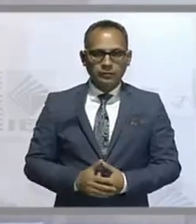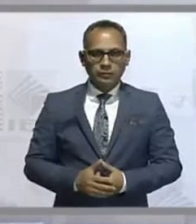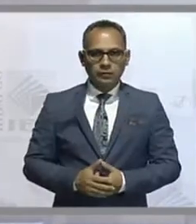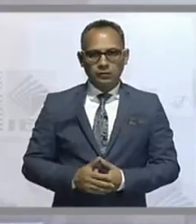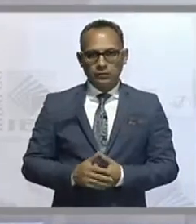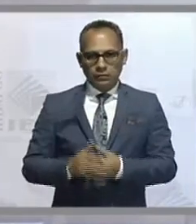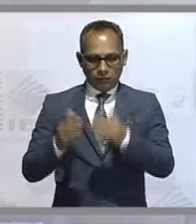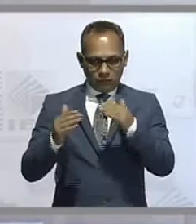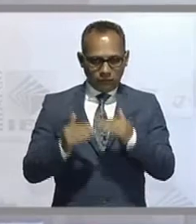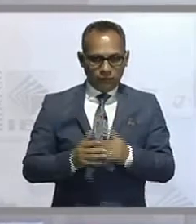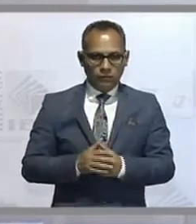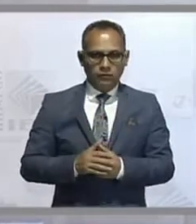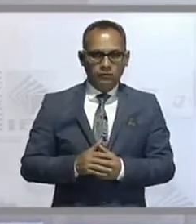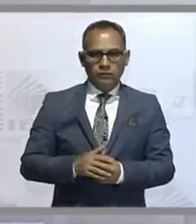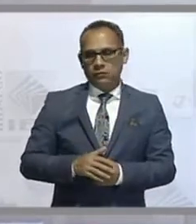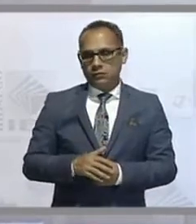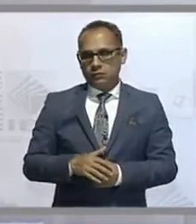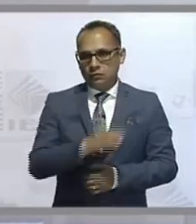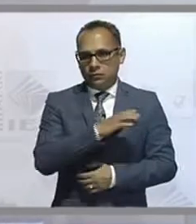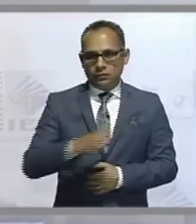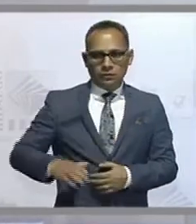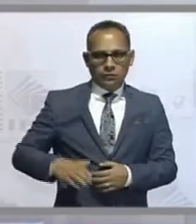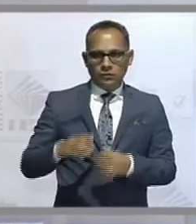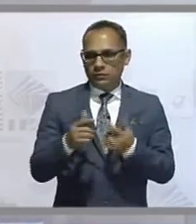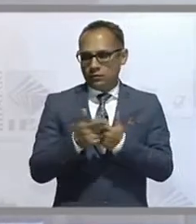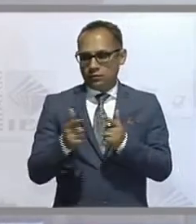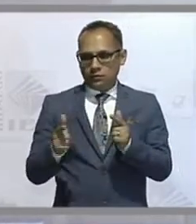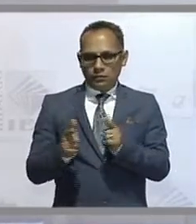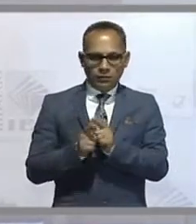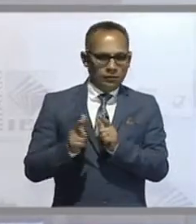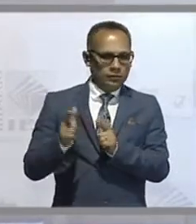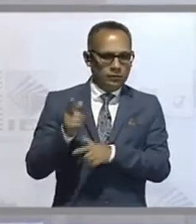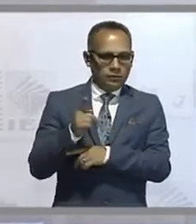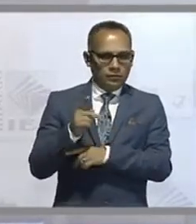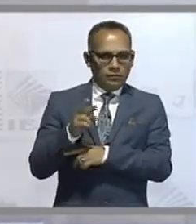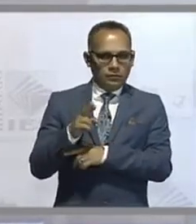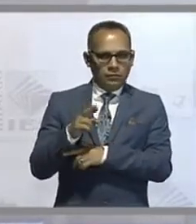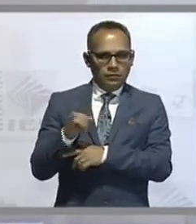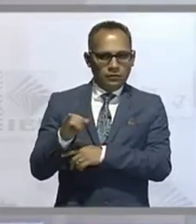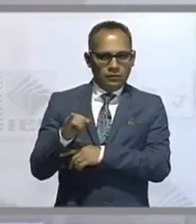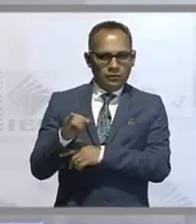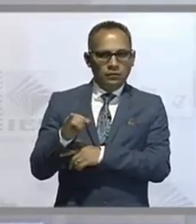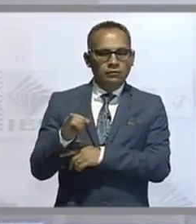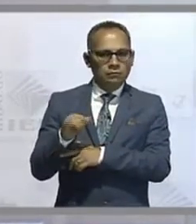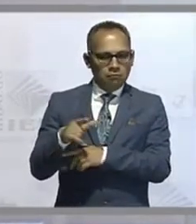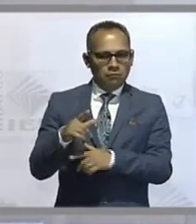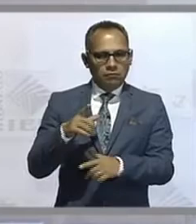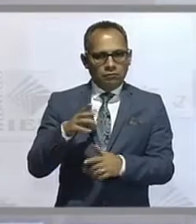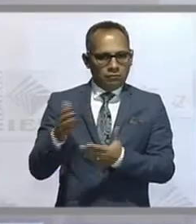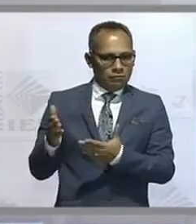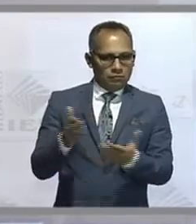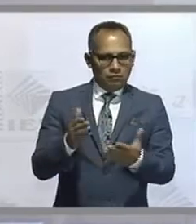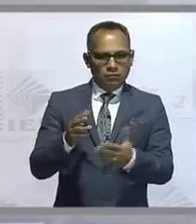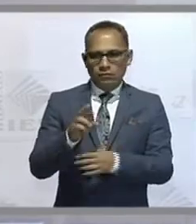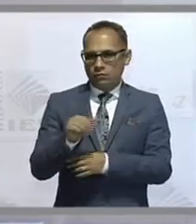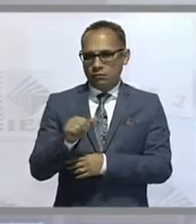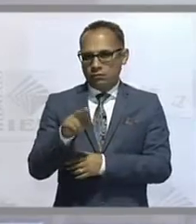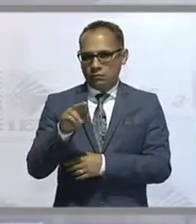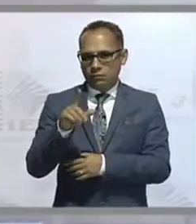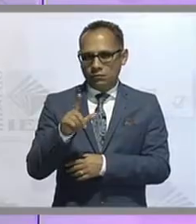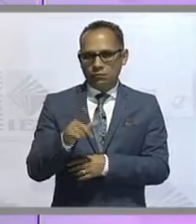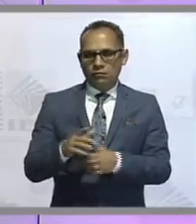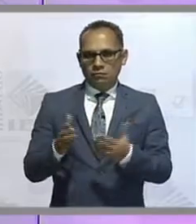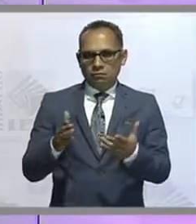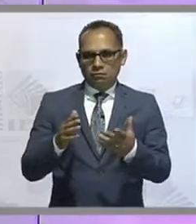participación del candidato por el partido revolucionario institucional roberto de jesús núñez vizuet adelante candidato hasta por tres minutos